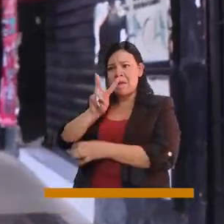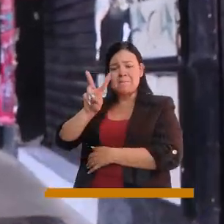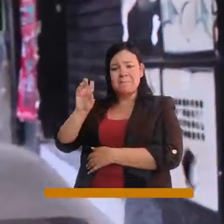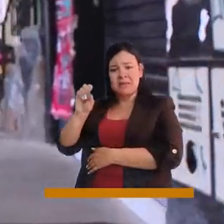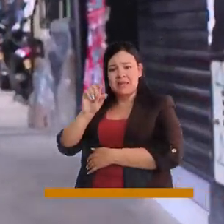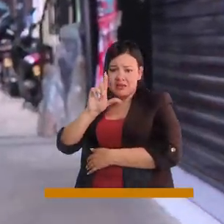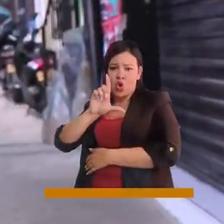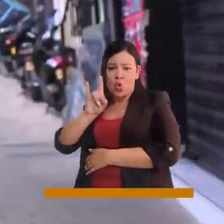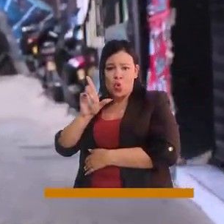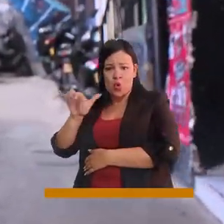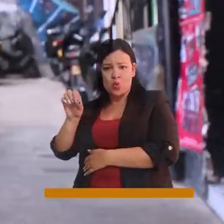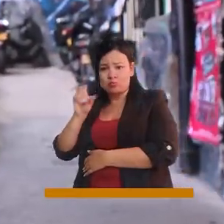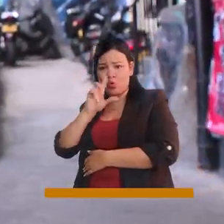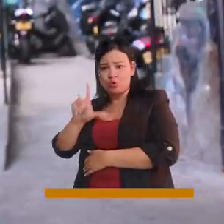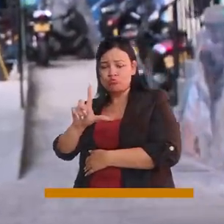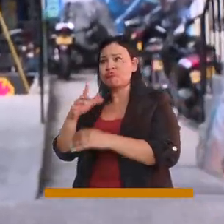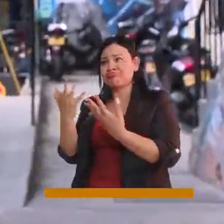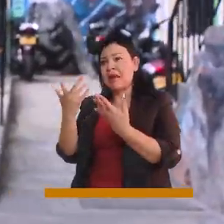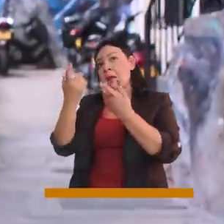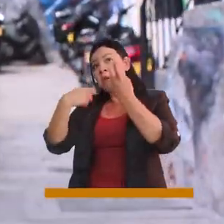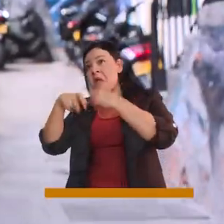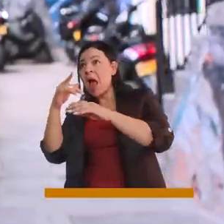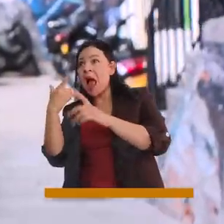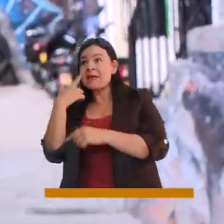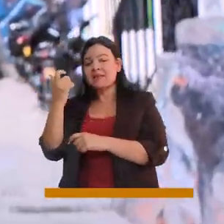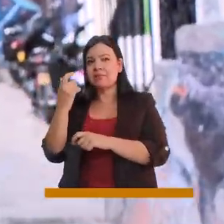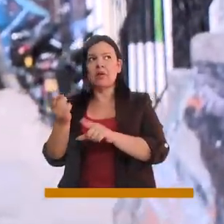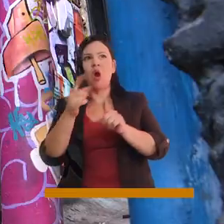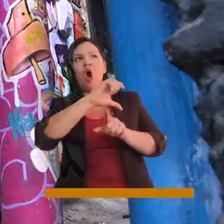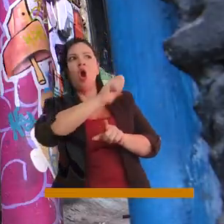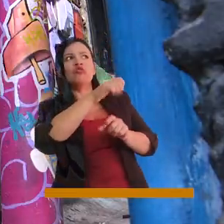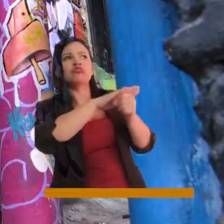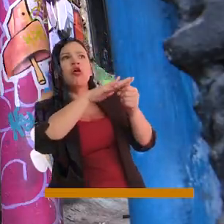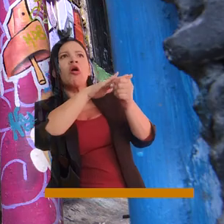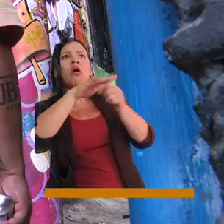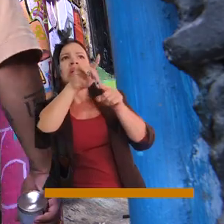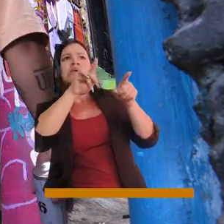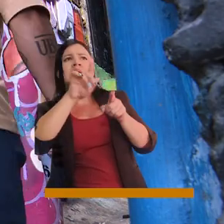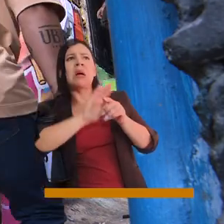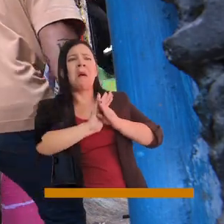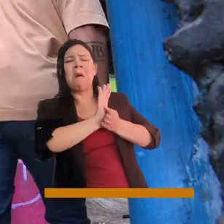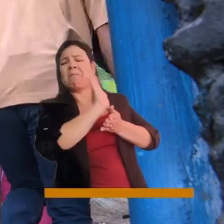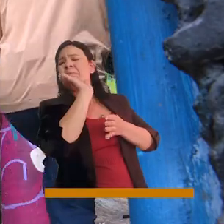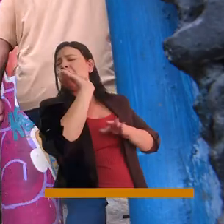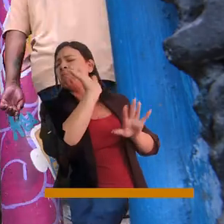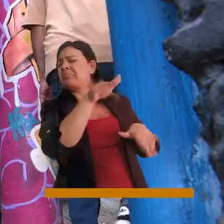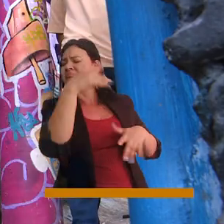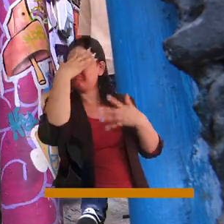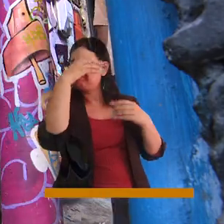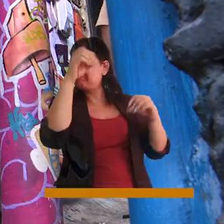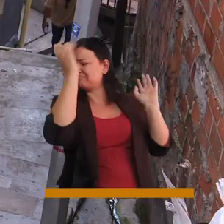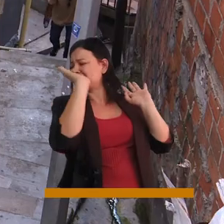sus independencias las que se ven beneficiadas de este turismo y de este comercio Pero los demás barrios de la comuna 13 siguen siendo vulnerados aislados y